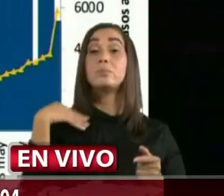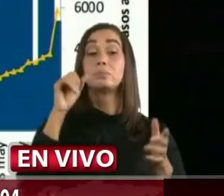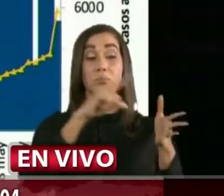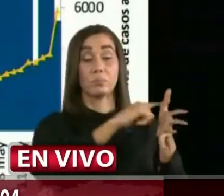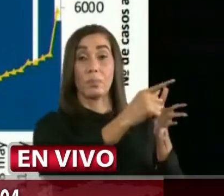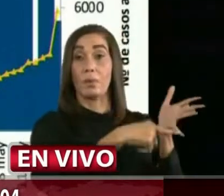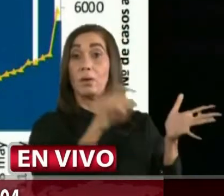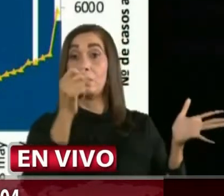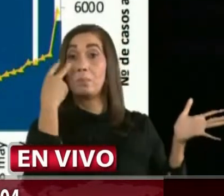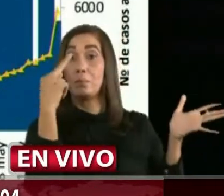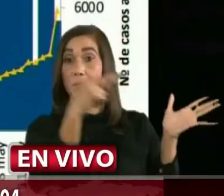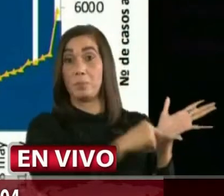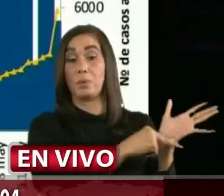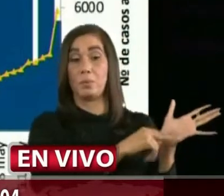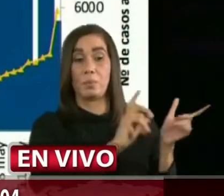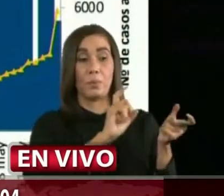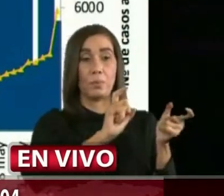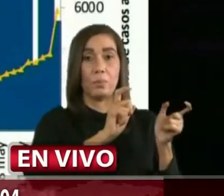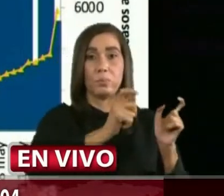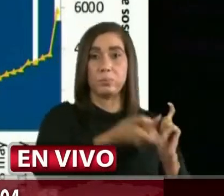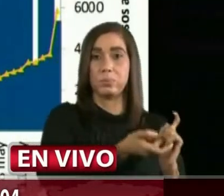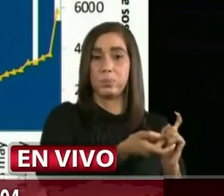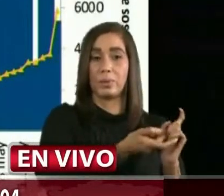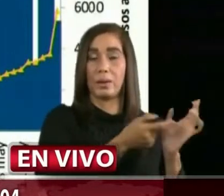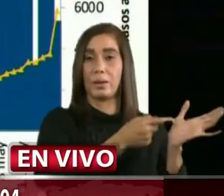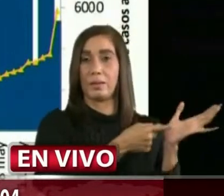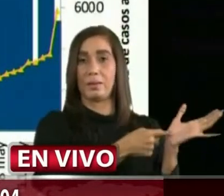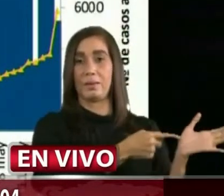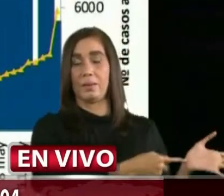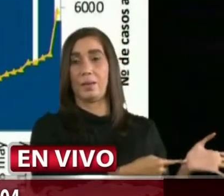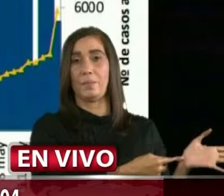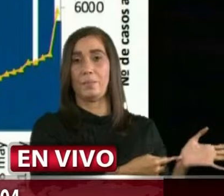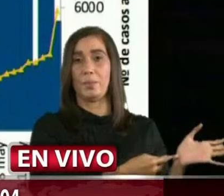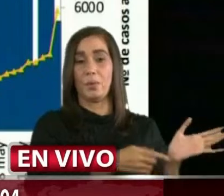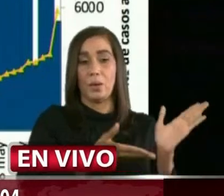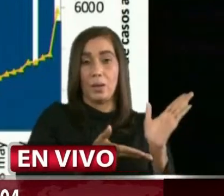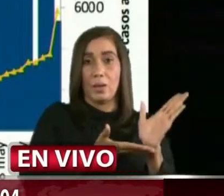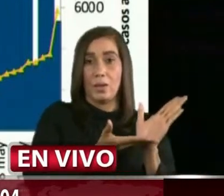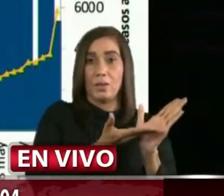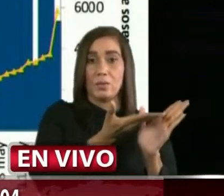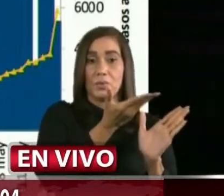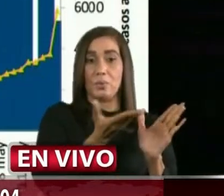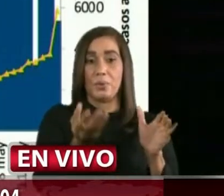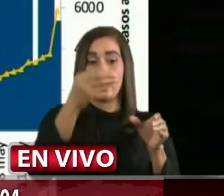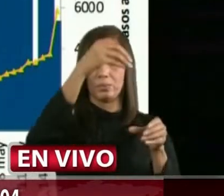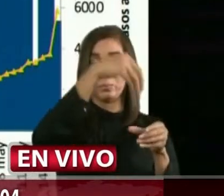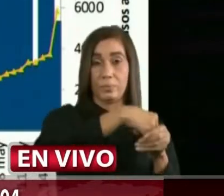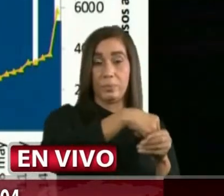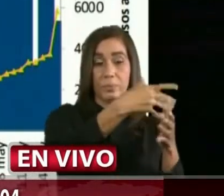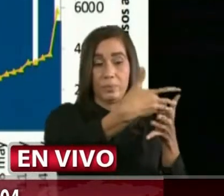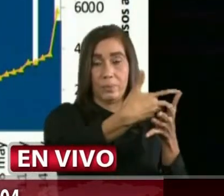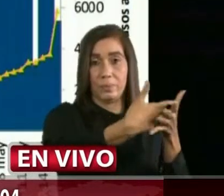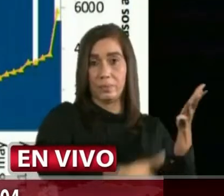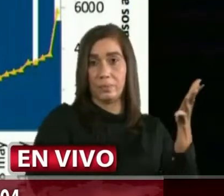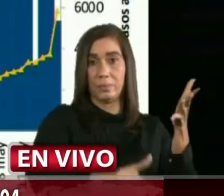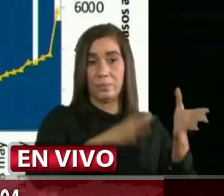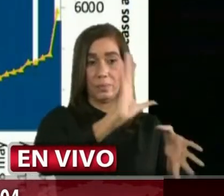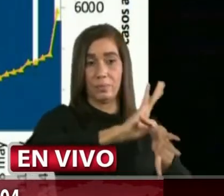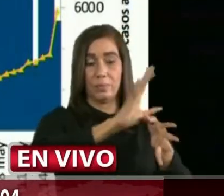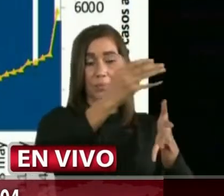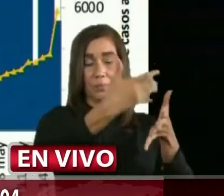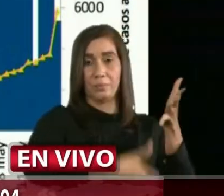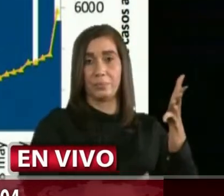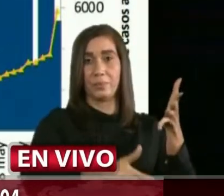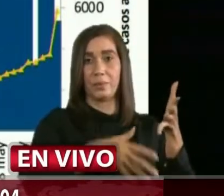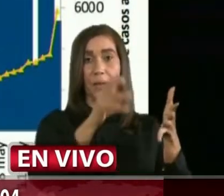ver el cambio que se ha producido con la subida al Sistema Nacional de Vigilancia de